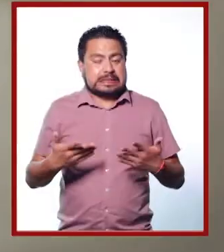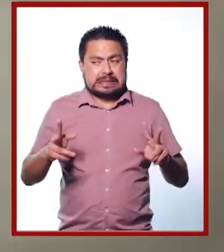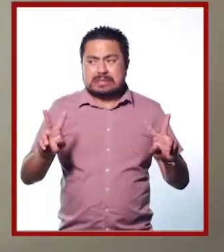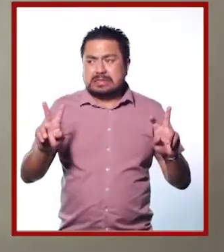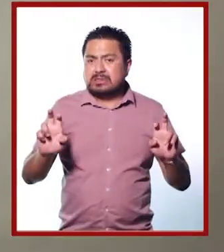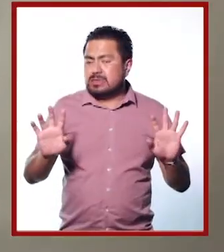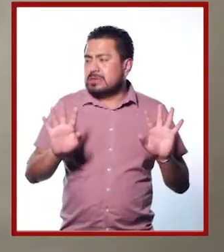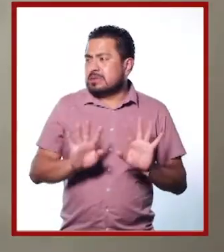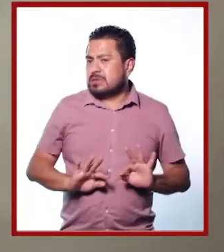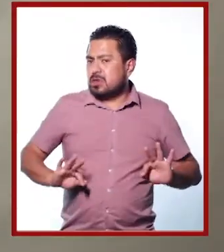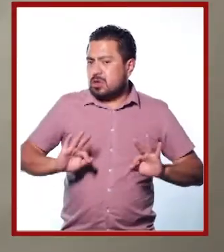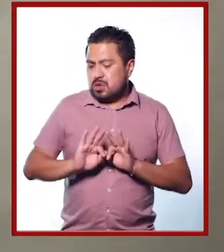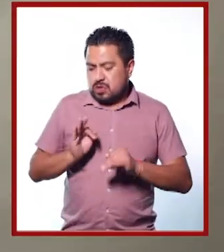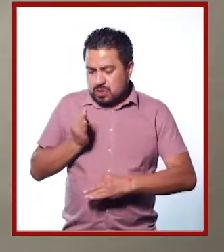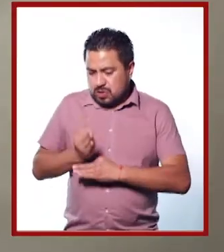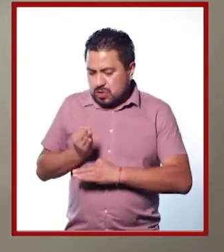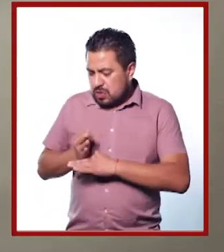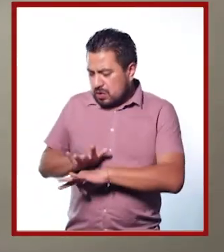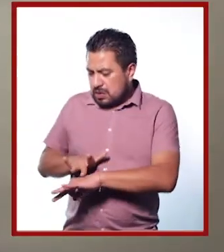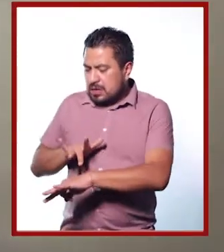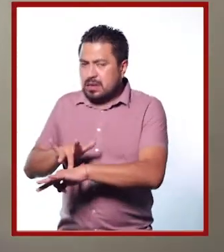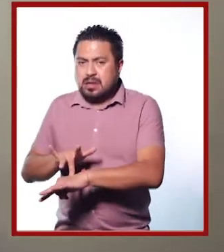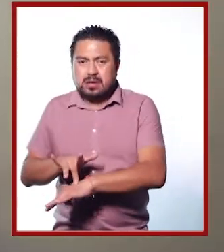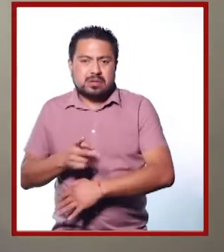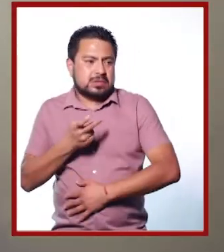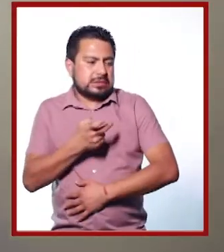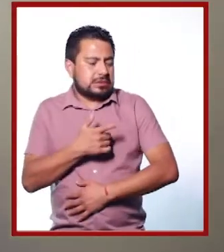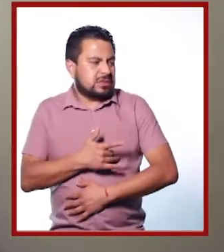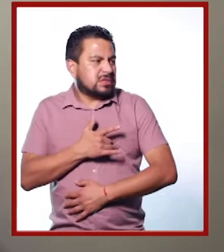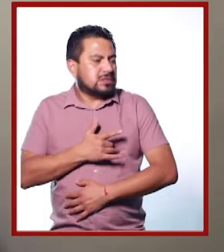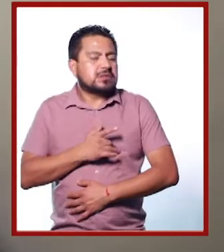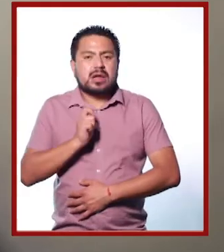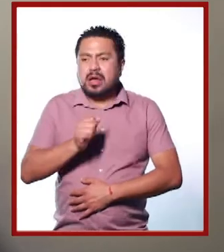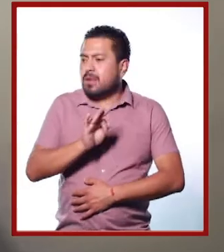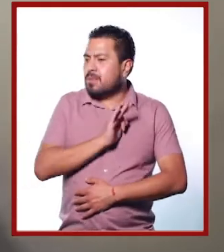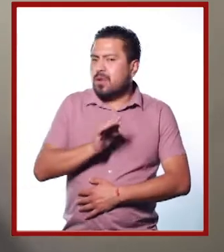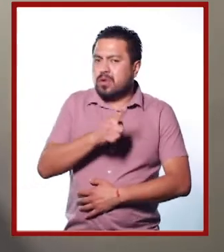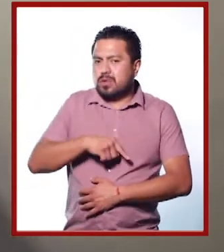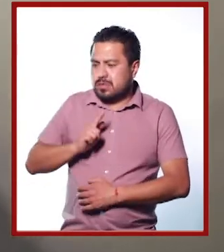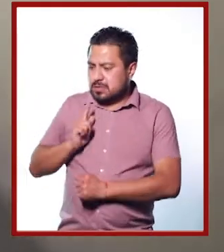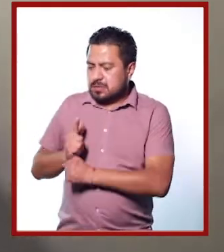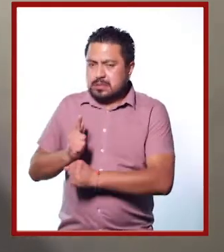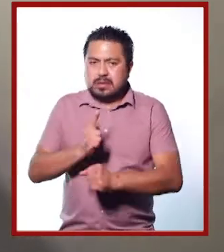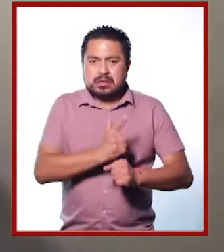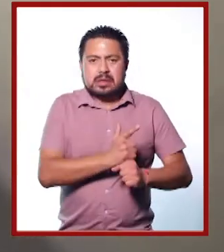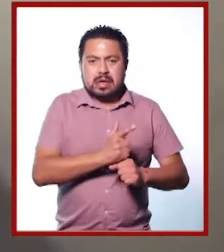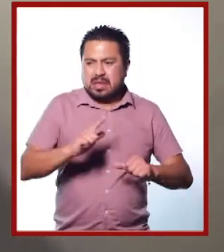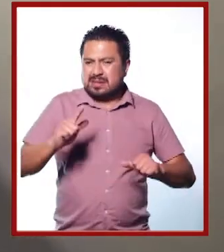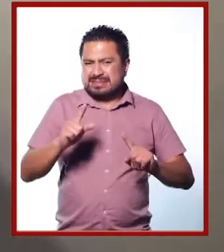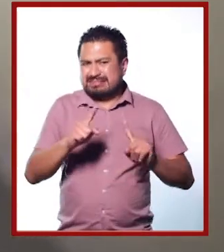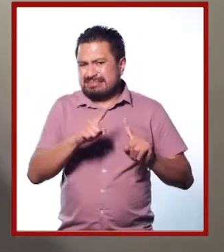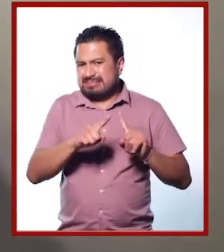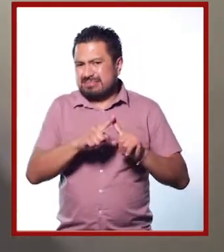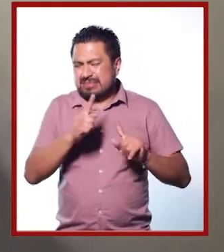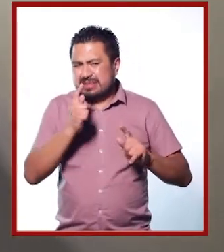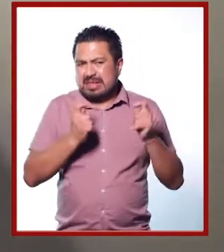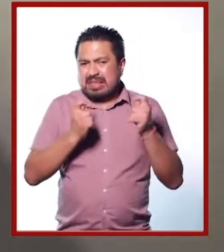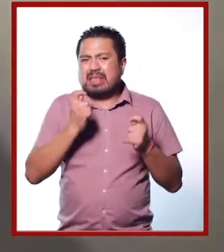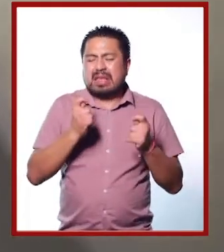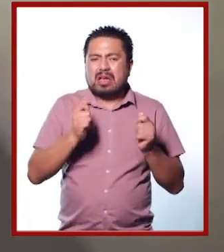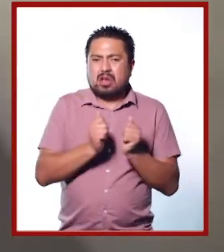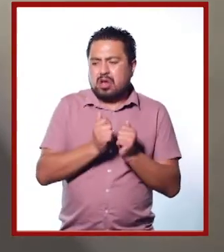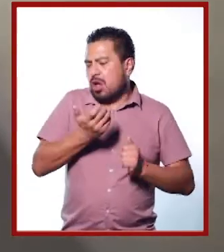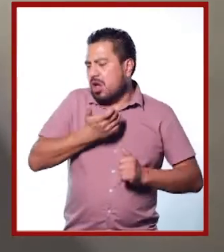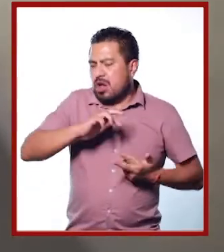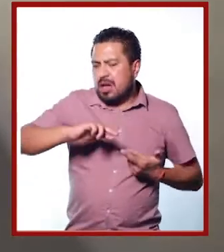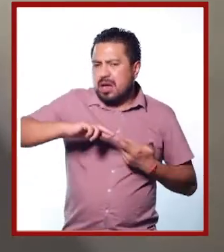Vaya que es un tema importante el que estamos abordando hoy. Justo la intención es que podamos identificar este tipo de actitudes, costumbres